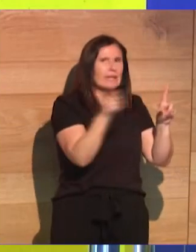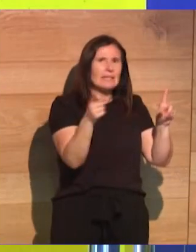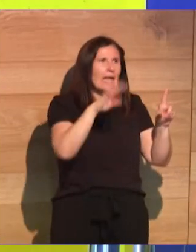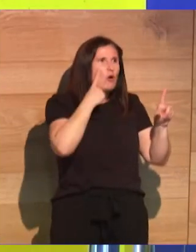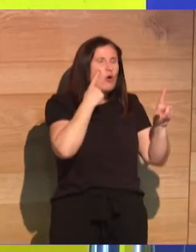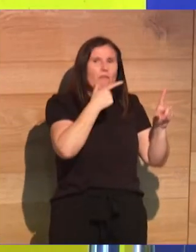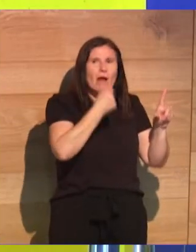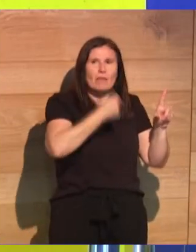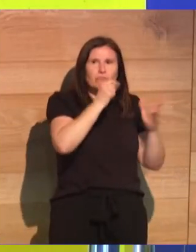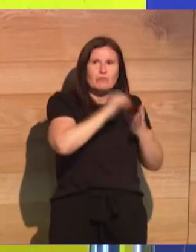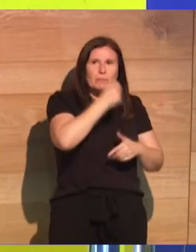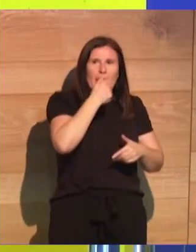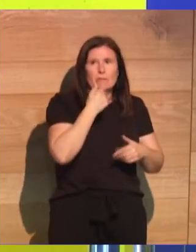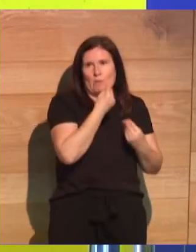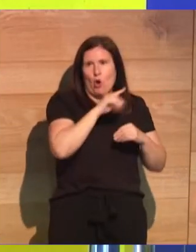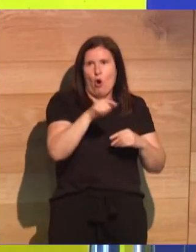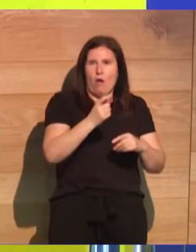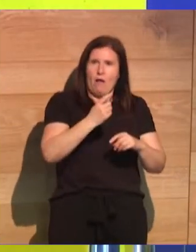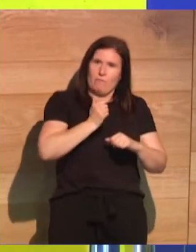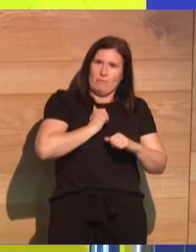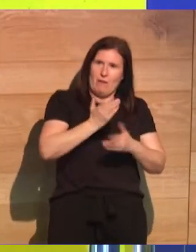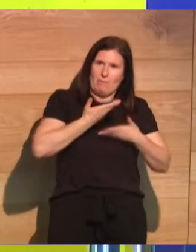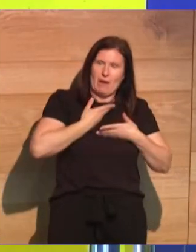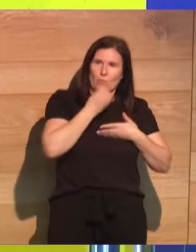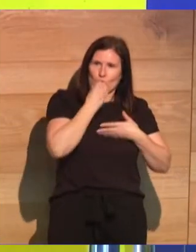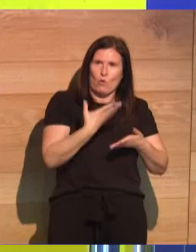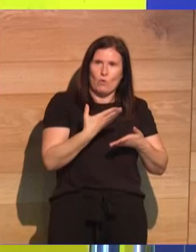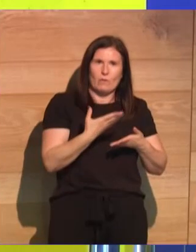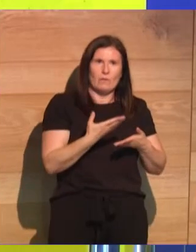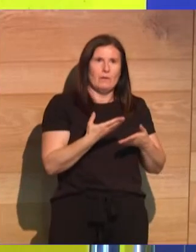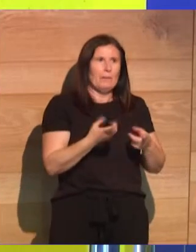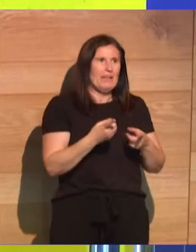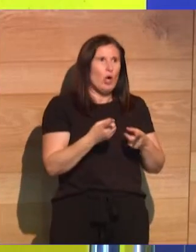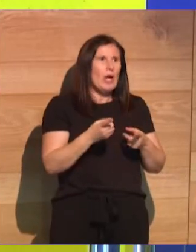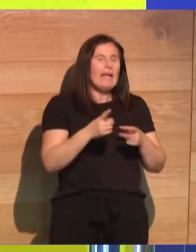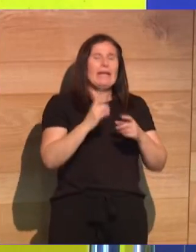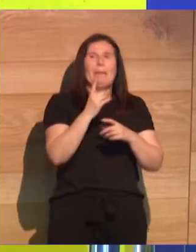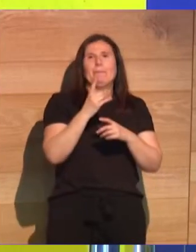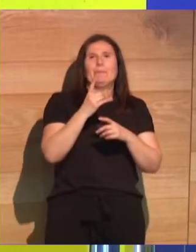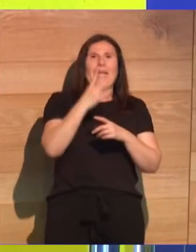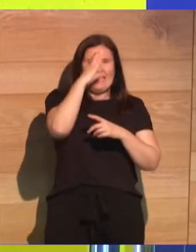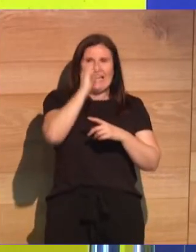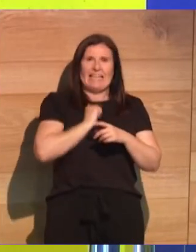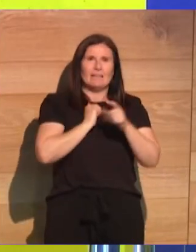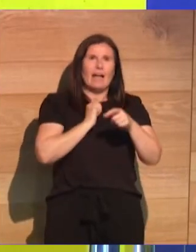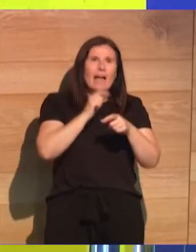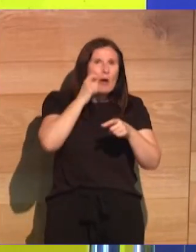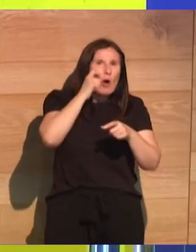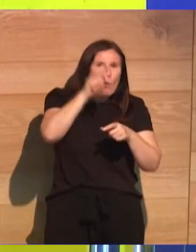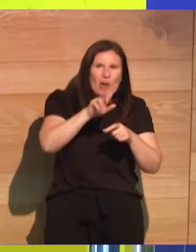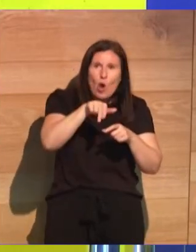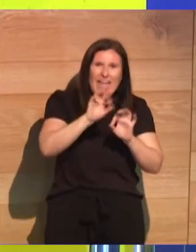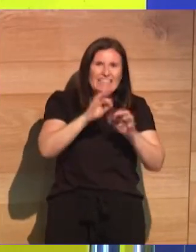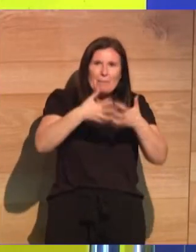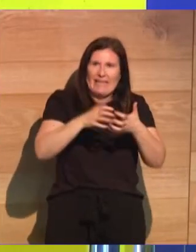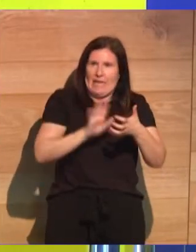no nos tiene que dar miedo. Si ellos qué error. No hay ellos detrás de la inteligencia artificial, o sea, no hay nadie detrás es una máquina, ¿no? Pero